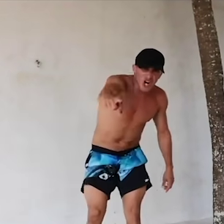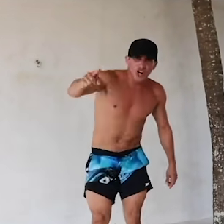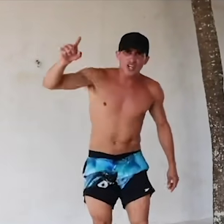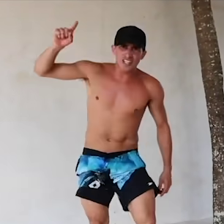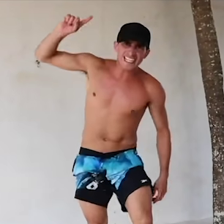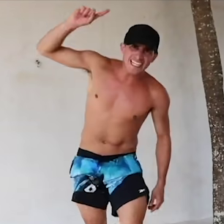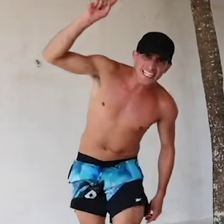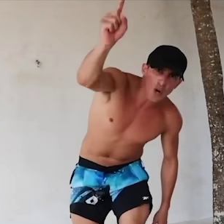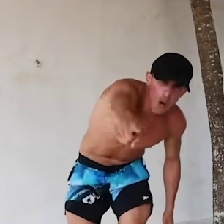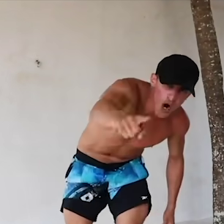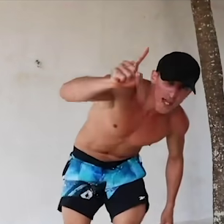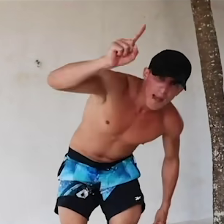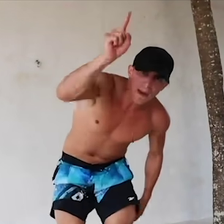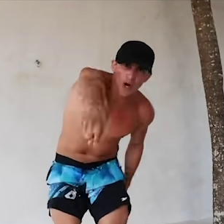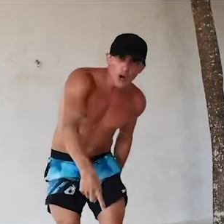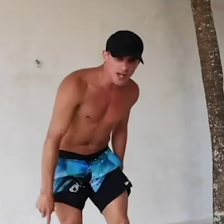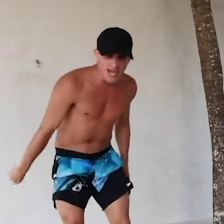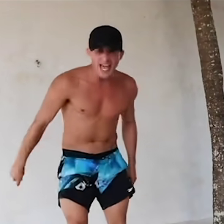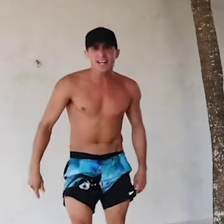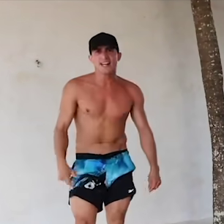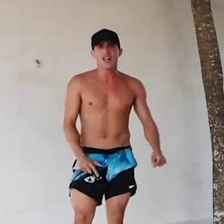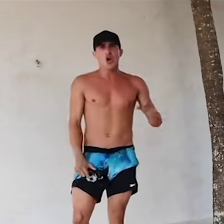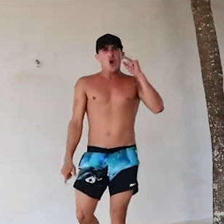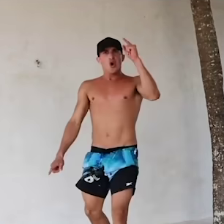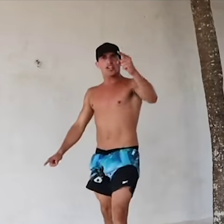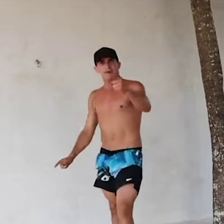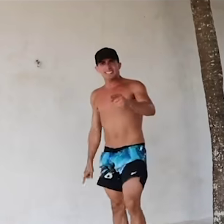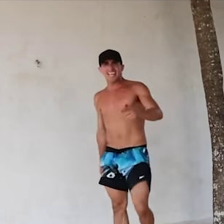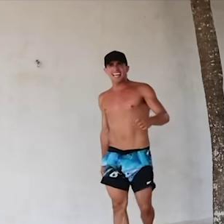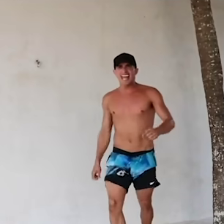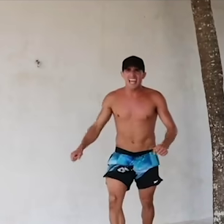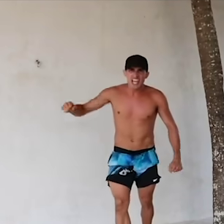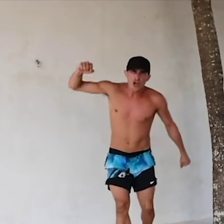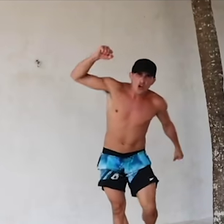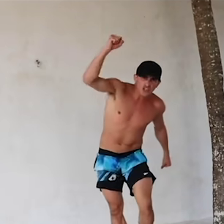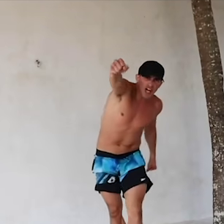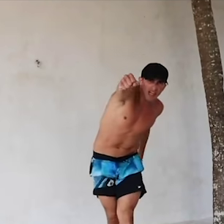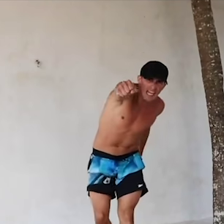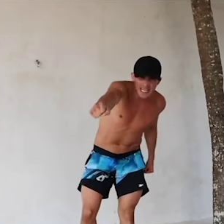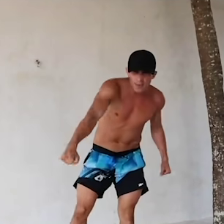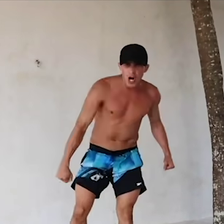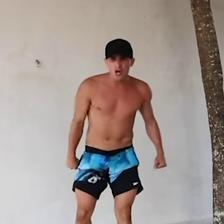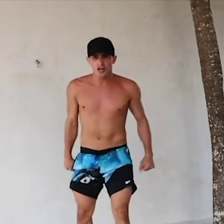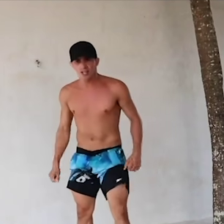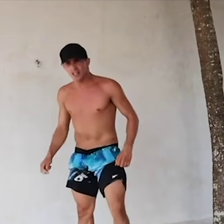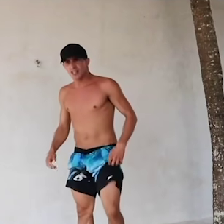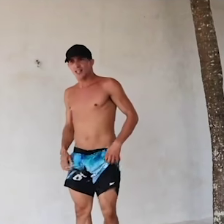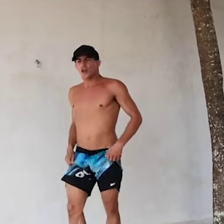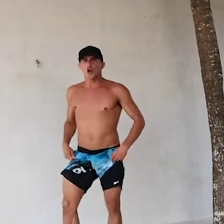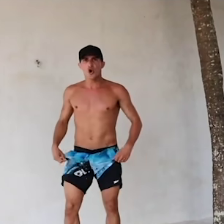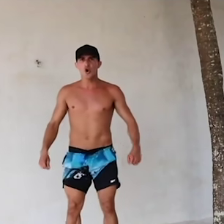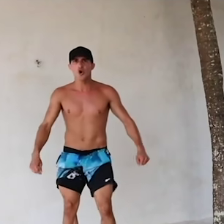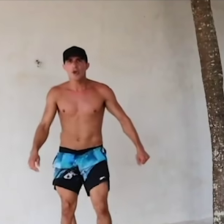¡Eso! ¡Lo están haciendo muy, pero muy bien! ¡Última serie! ¡Con todo el ánimo!